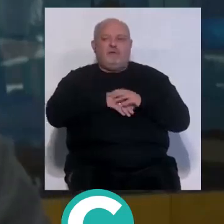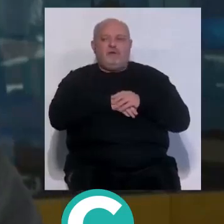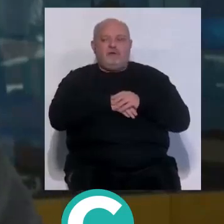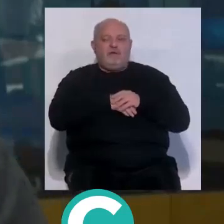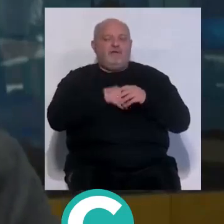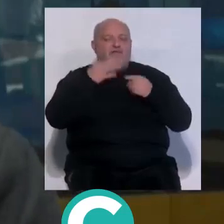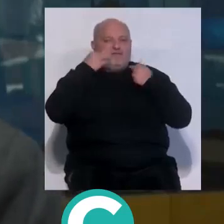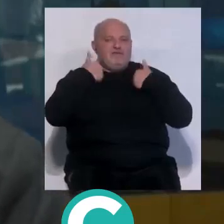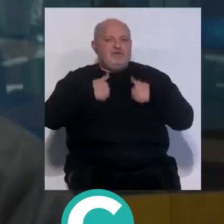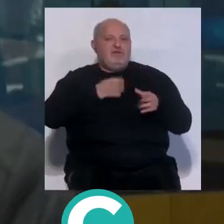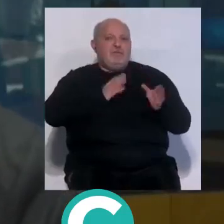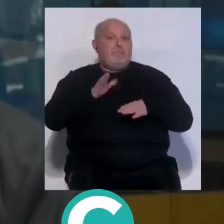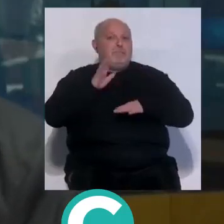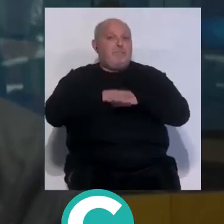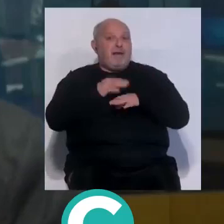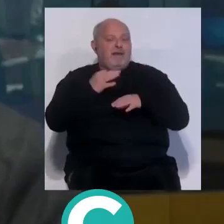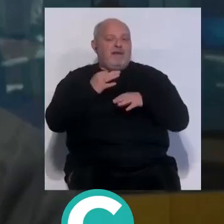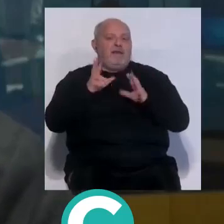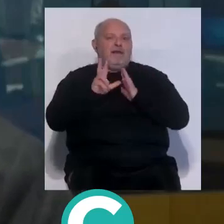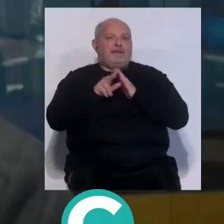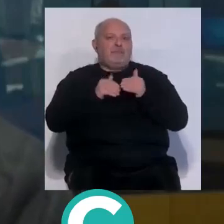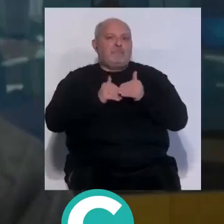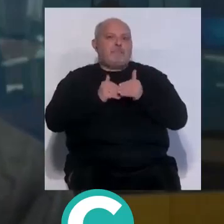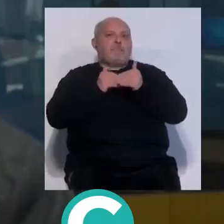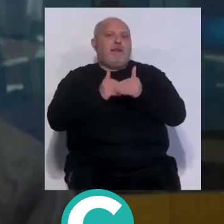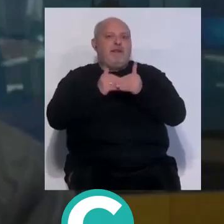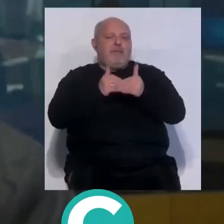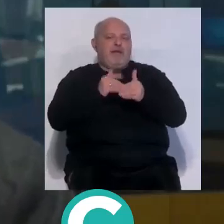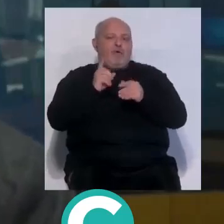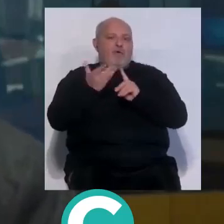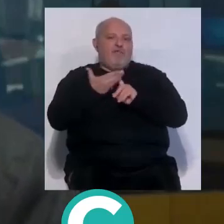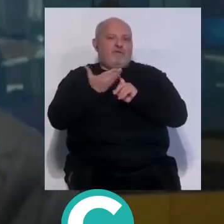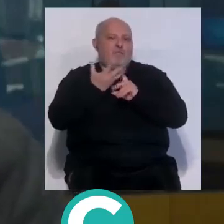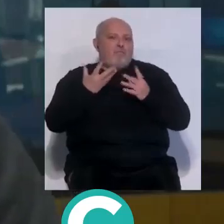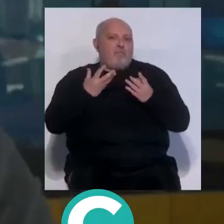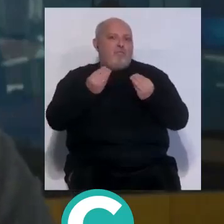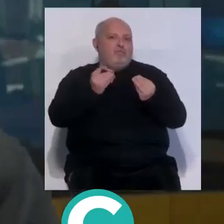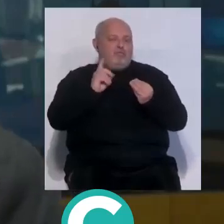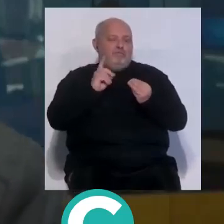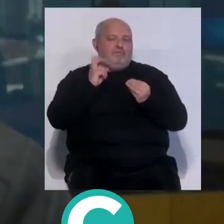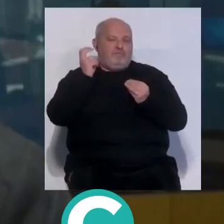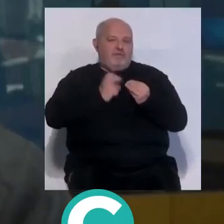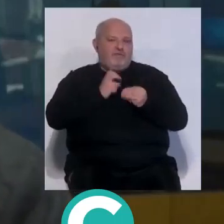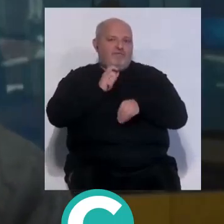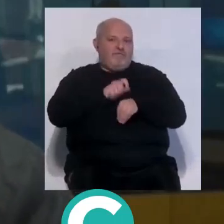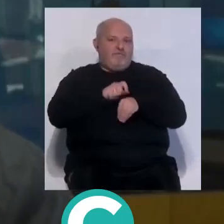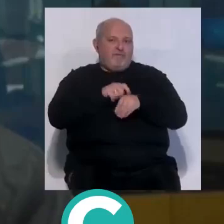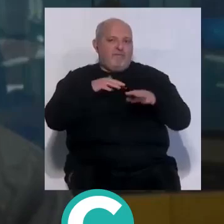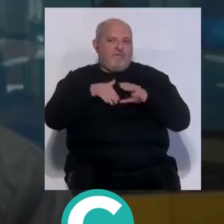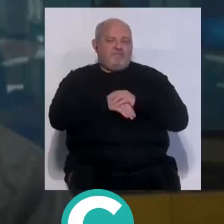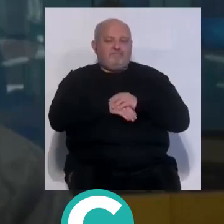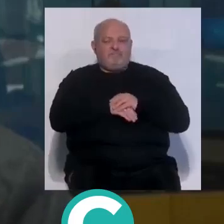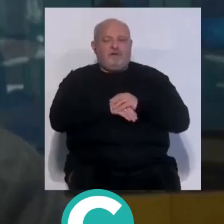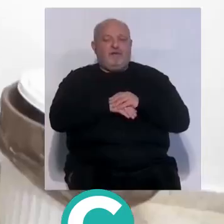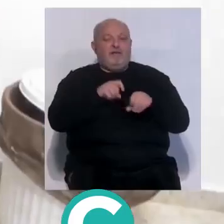la fisioterapia. ¿Para qué? Para retrasar en lo posible todo ese esa llegada de la falta de movilidad.